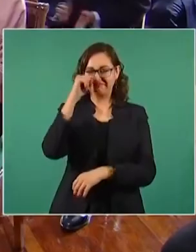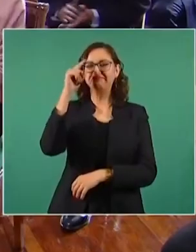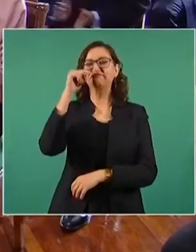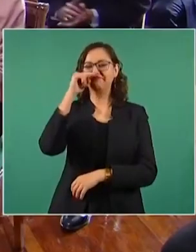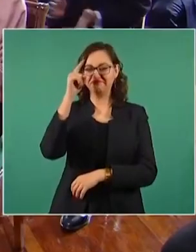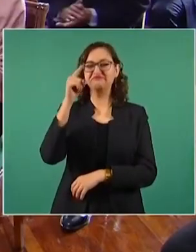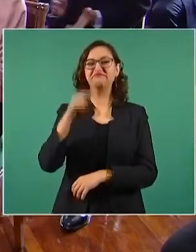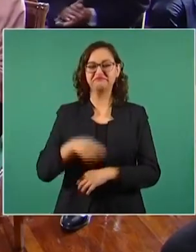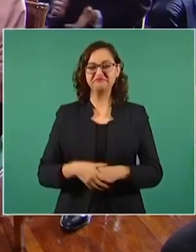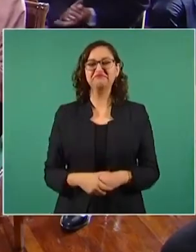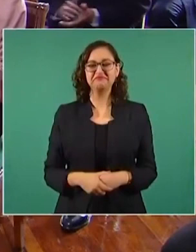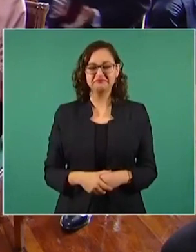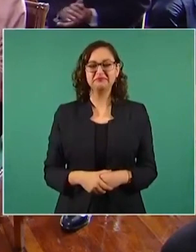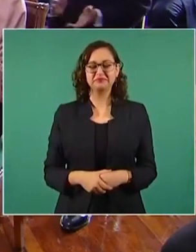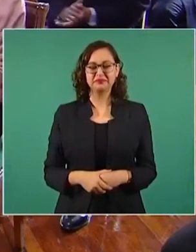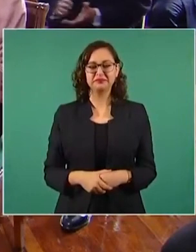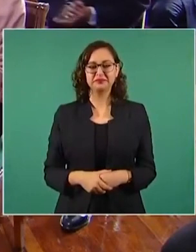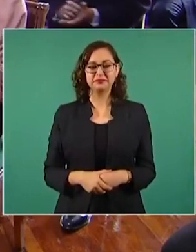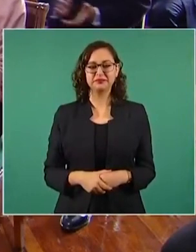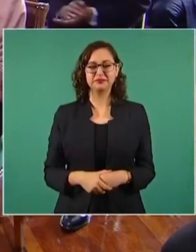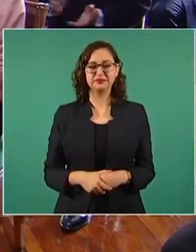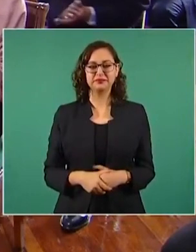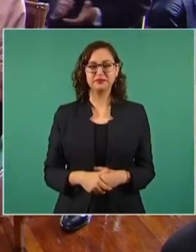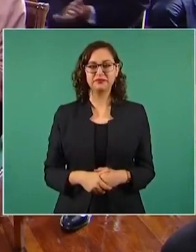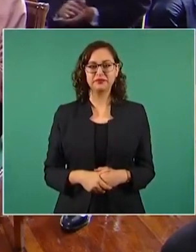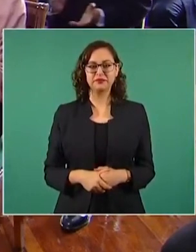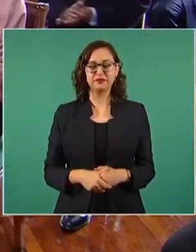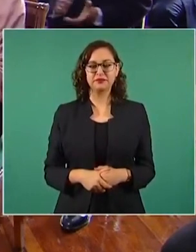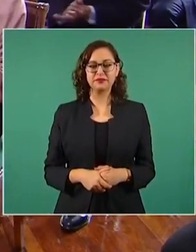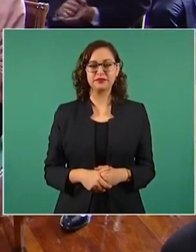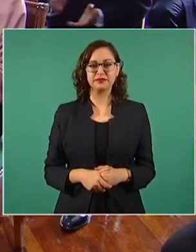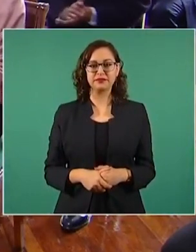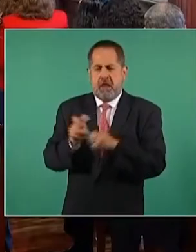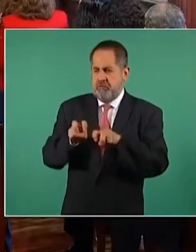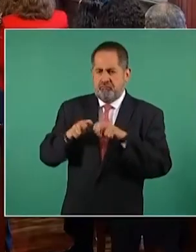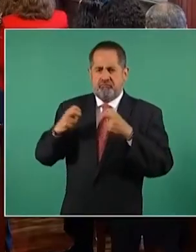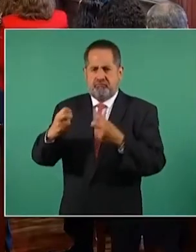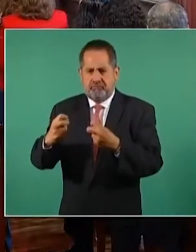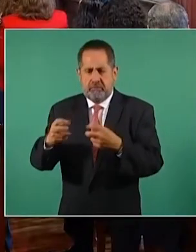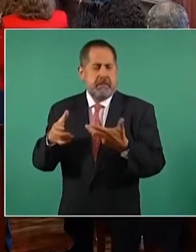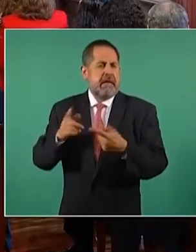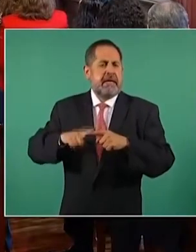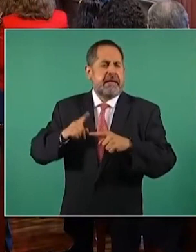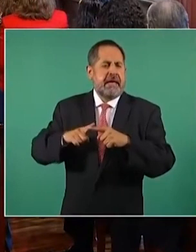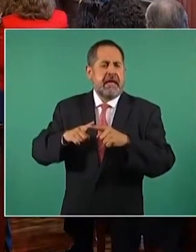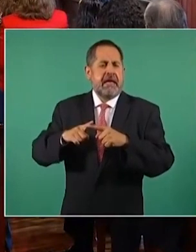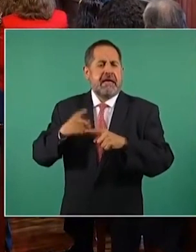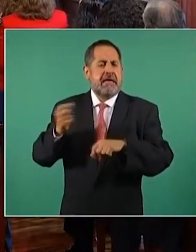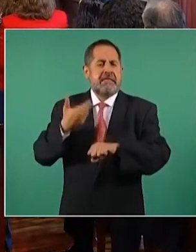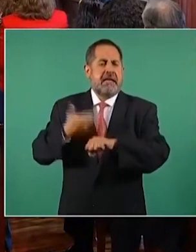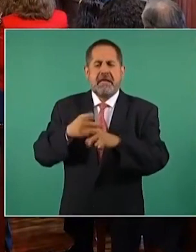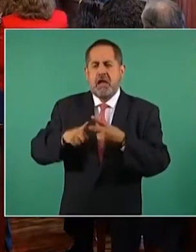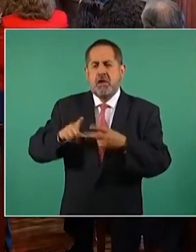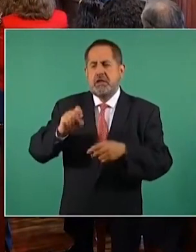destinado casi 1.700 millones de dólares a la modernización de seis refinerías aparte de las inversiones para construir una nueva en el sureste del país